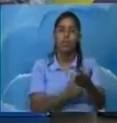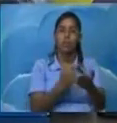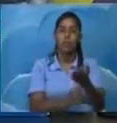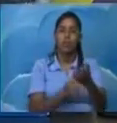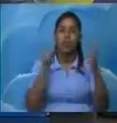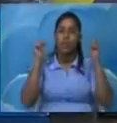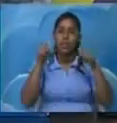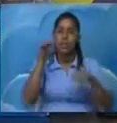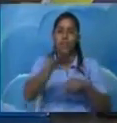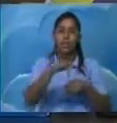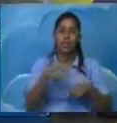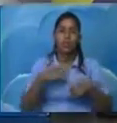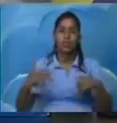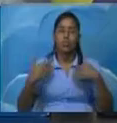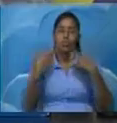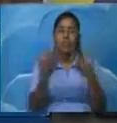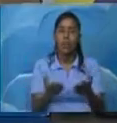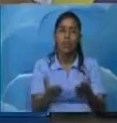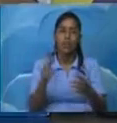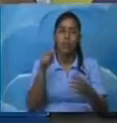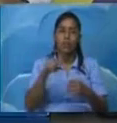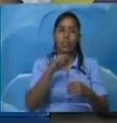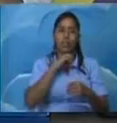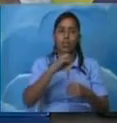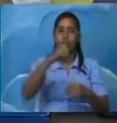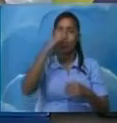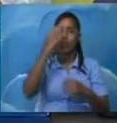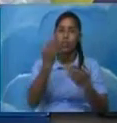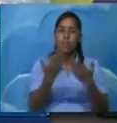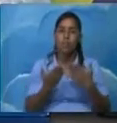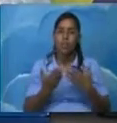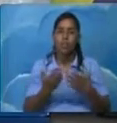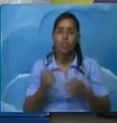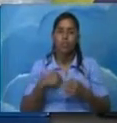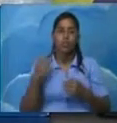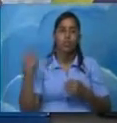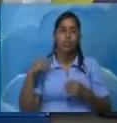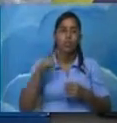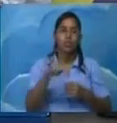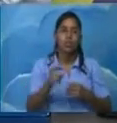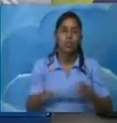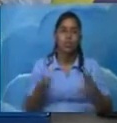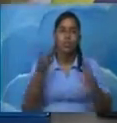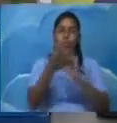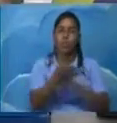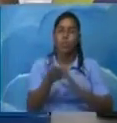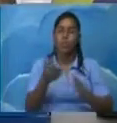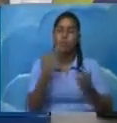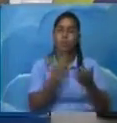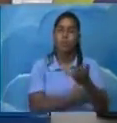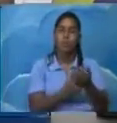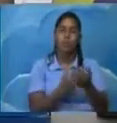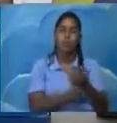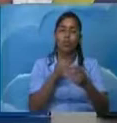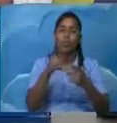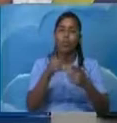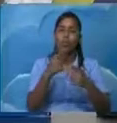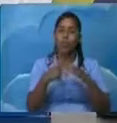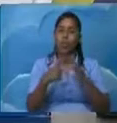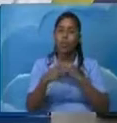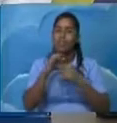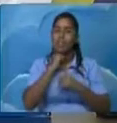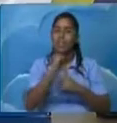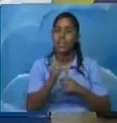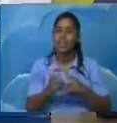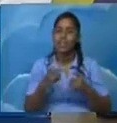aquí está, yo traigo aquí esto. Esto es lo que Dios me dio y yo traigo por aquí. Oye, hermano, una cosa es